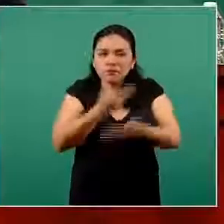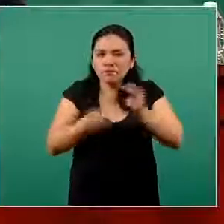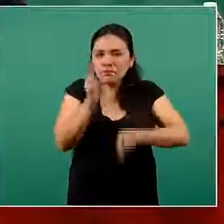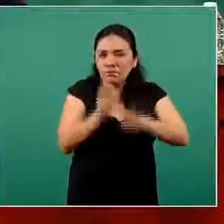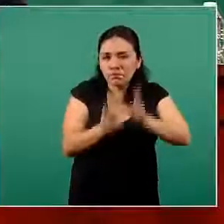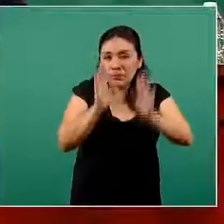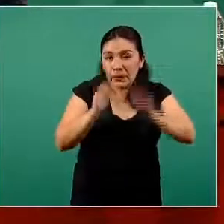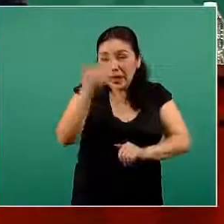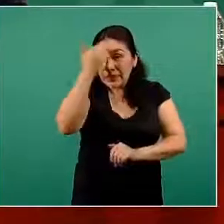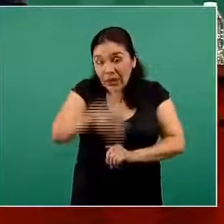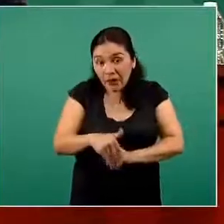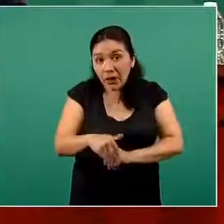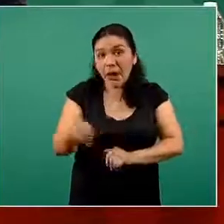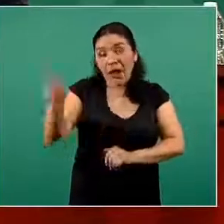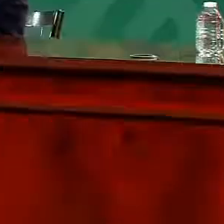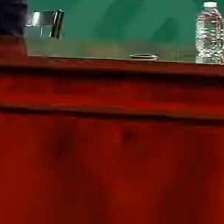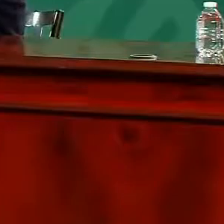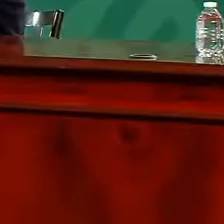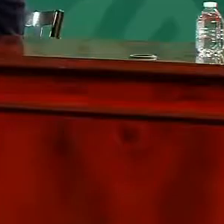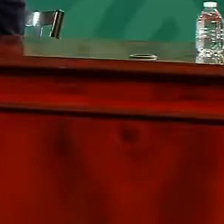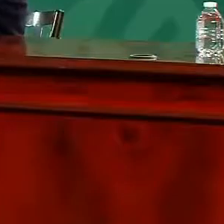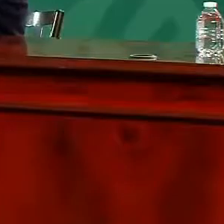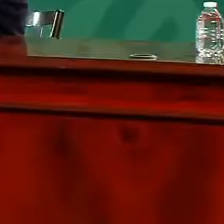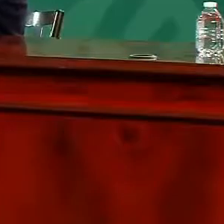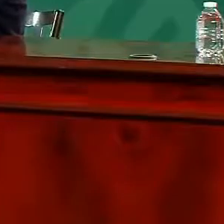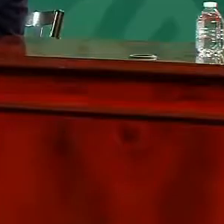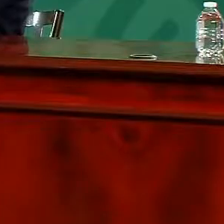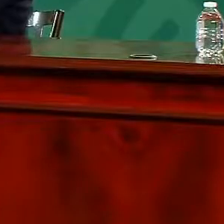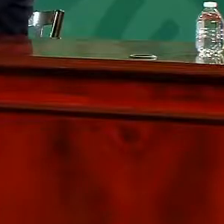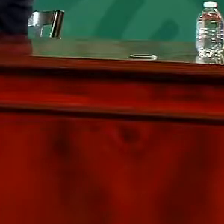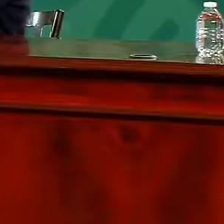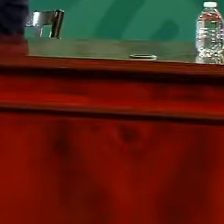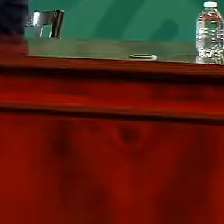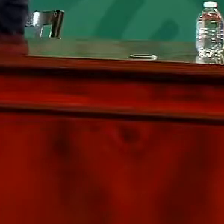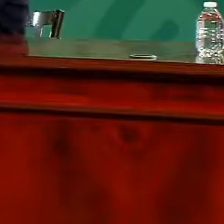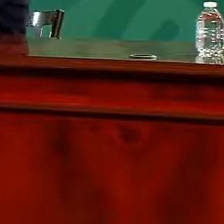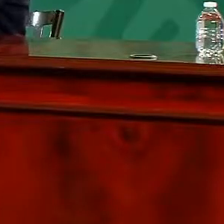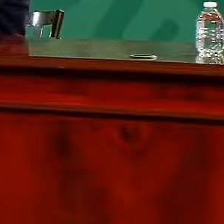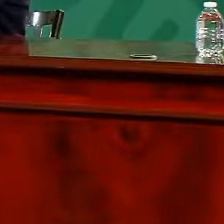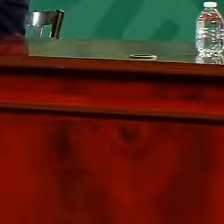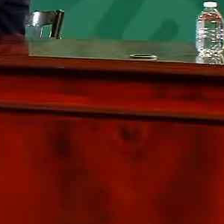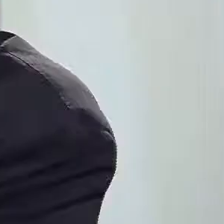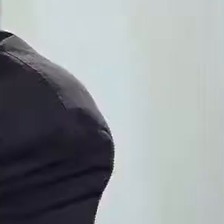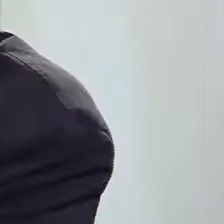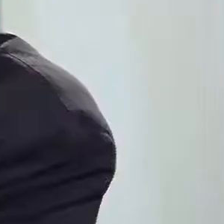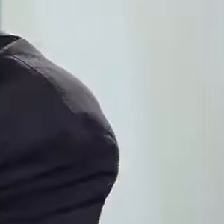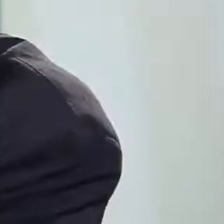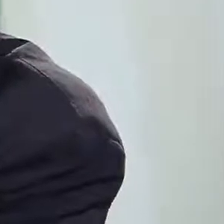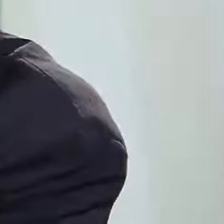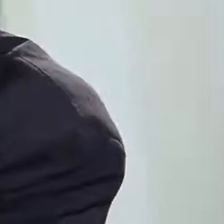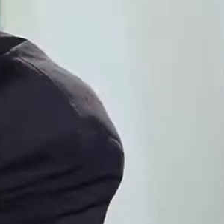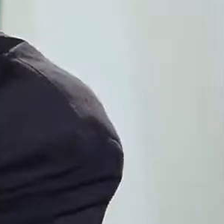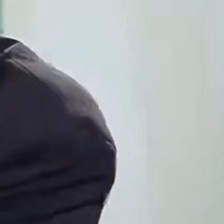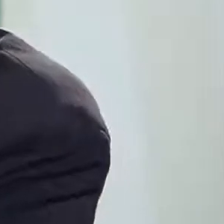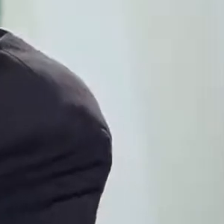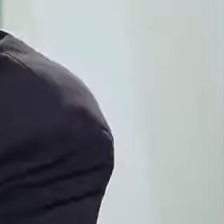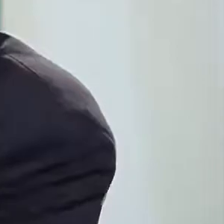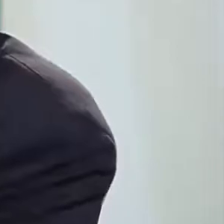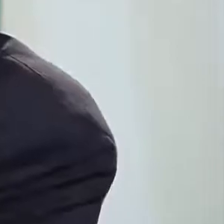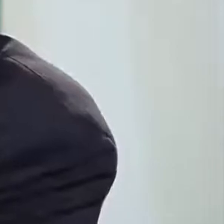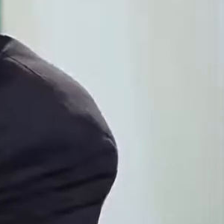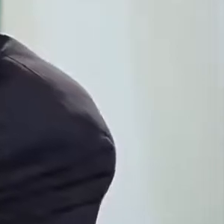conversación, las autoridades se comunicaban con la gente y entonces hablaban de manera directa con la población